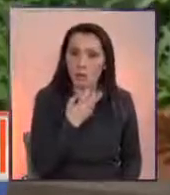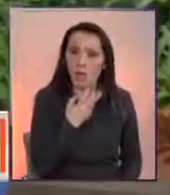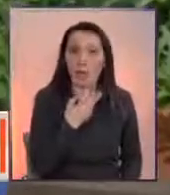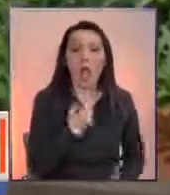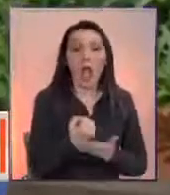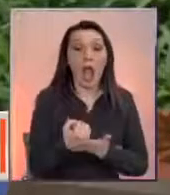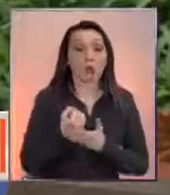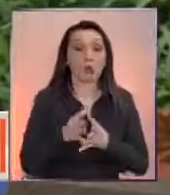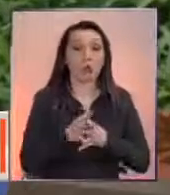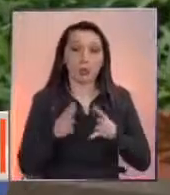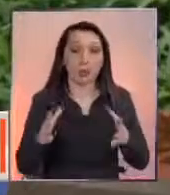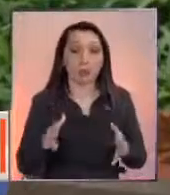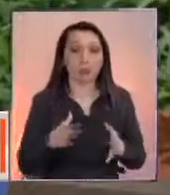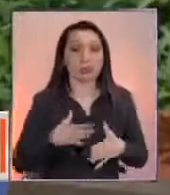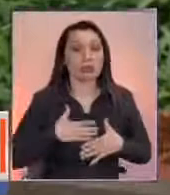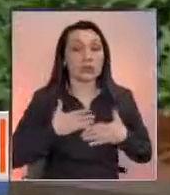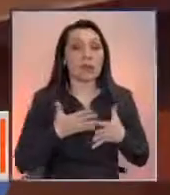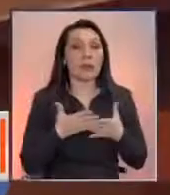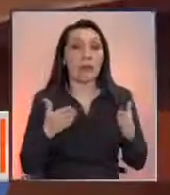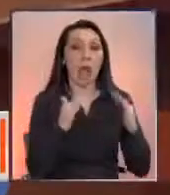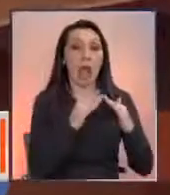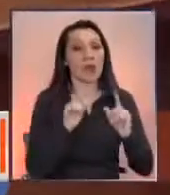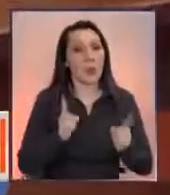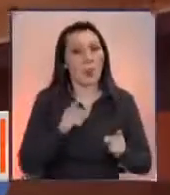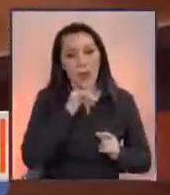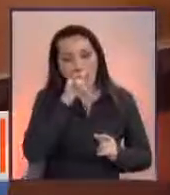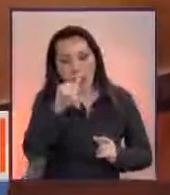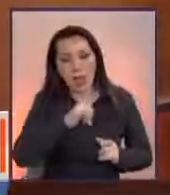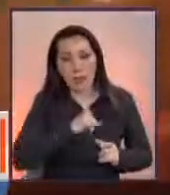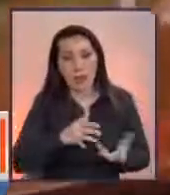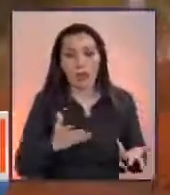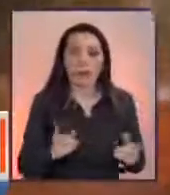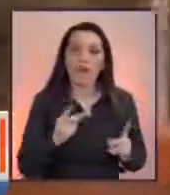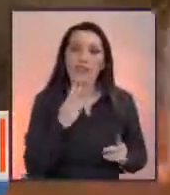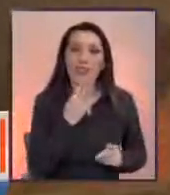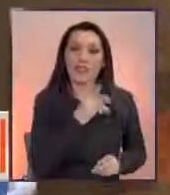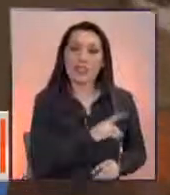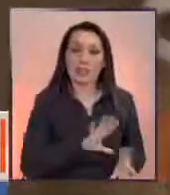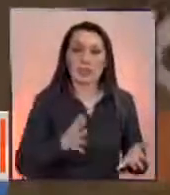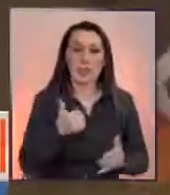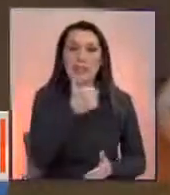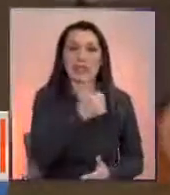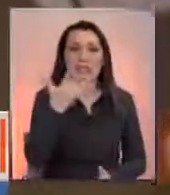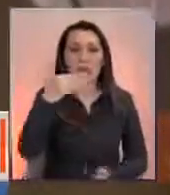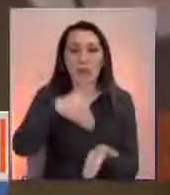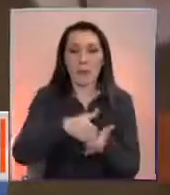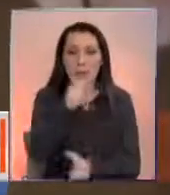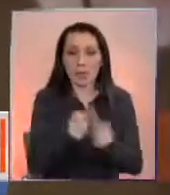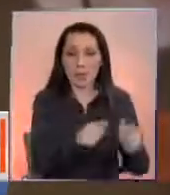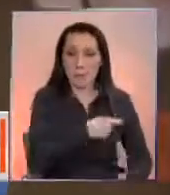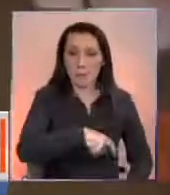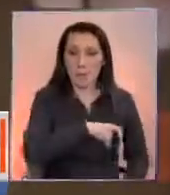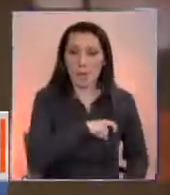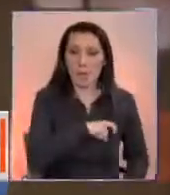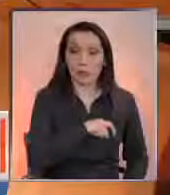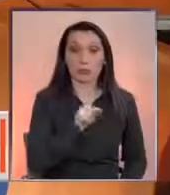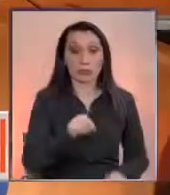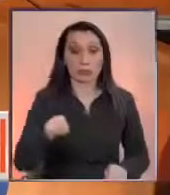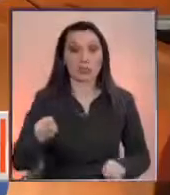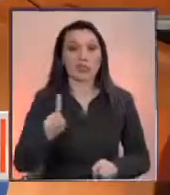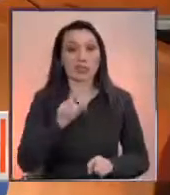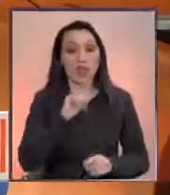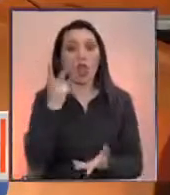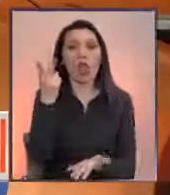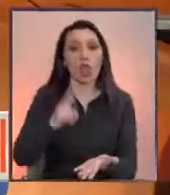ayuda mucho porque te sientes más como en casa. Actualmente viven en Chile unos 65.000 españoles, entre ellos los que tienen